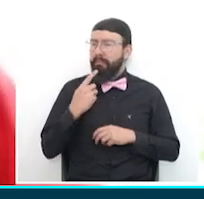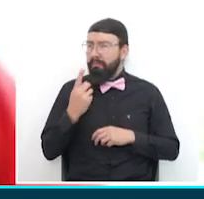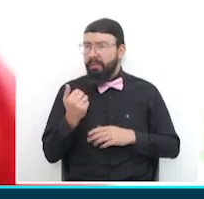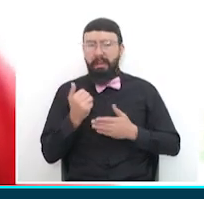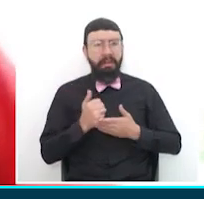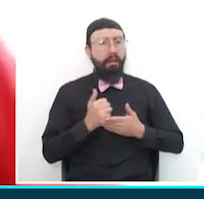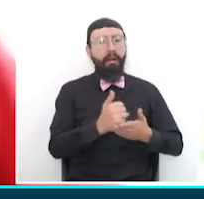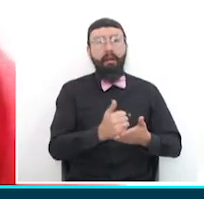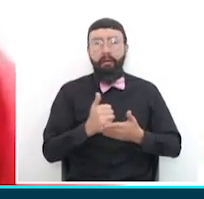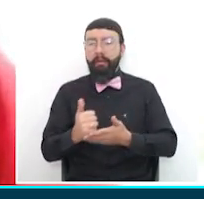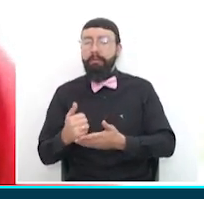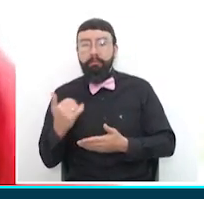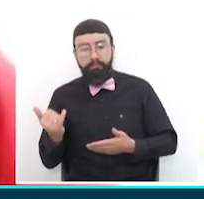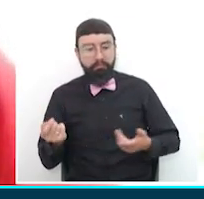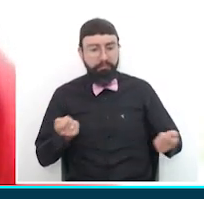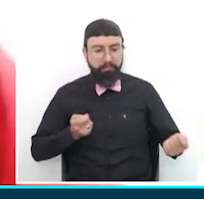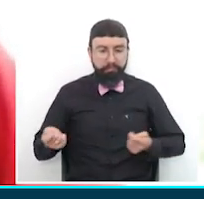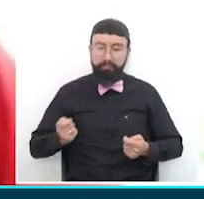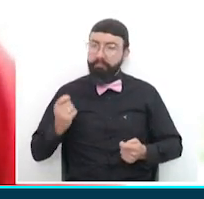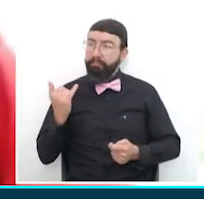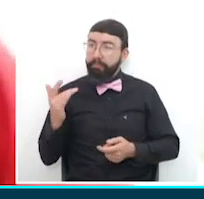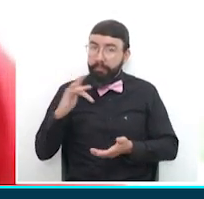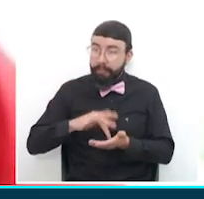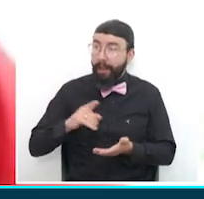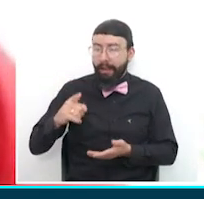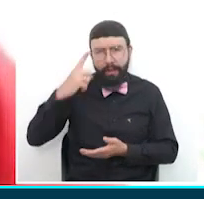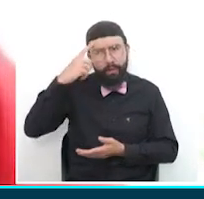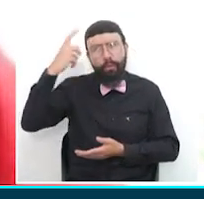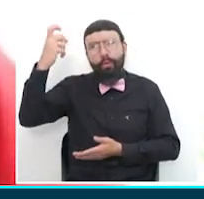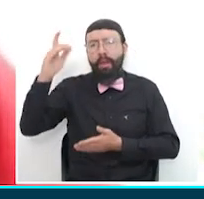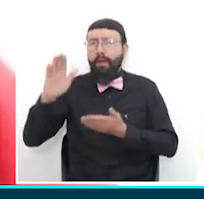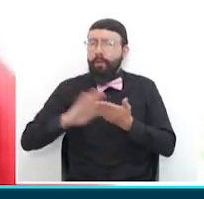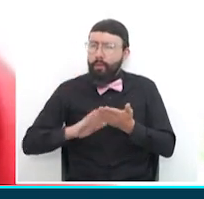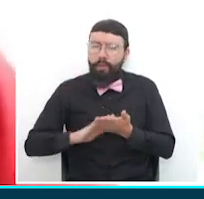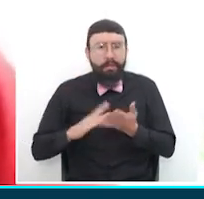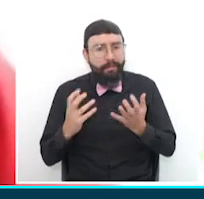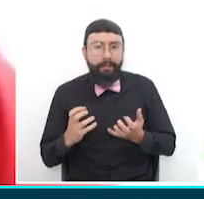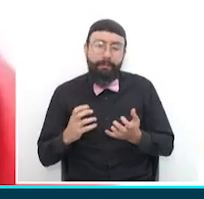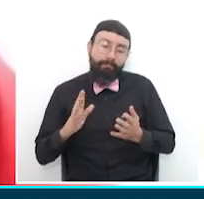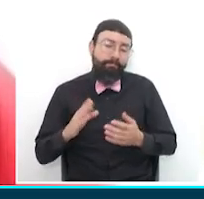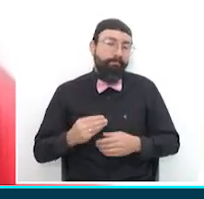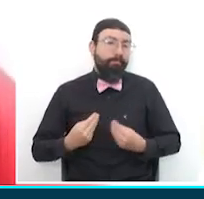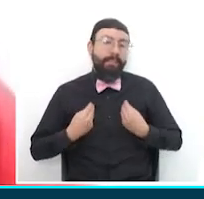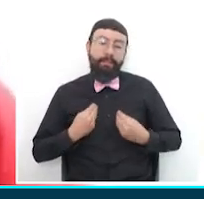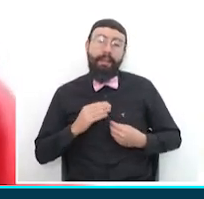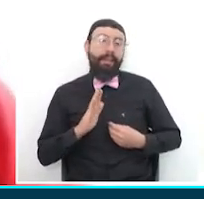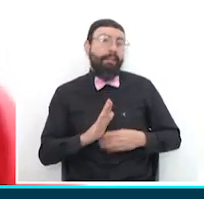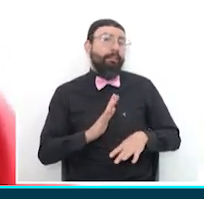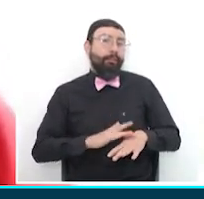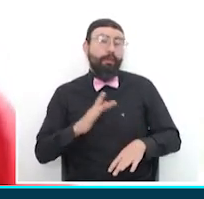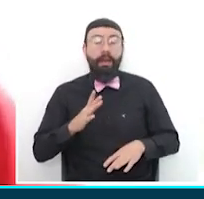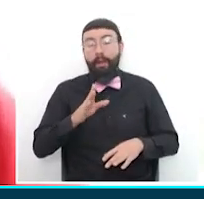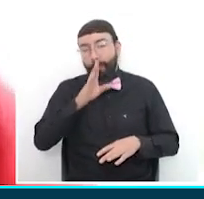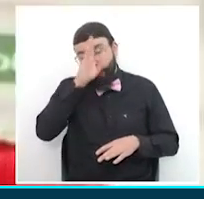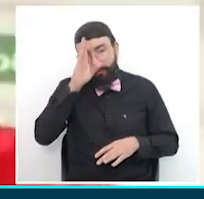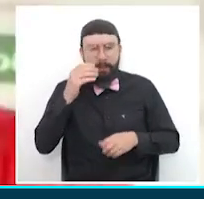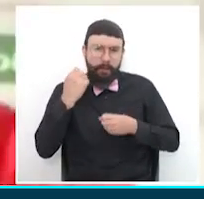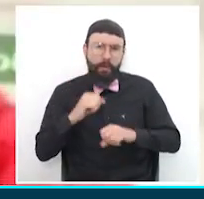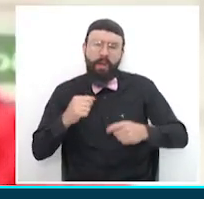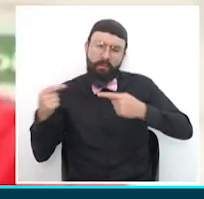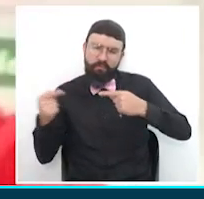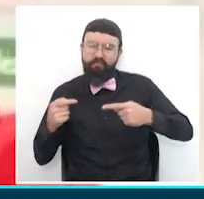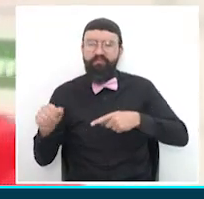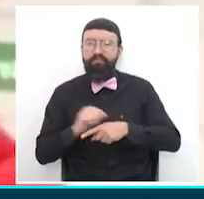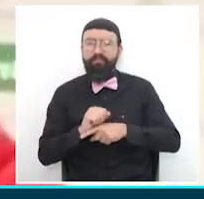a poder ganar los partidos. Así que sí, lo vamos a extrañar, pero bueno, es lo que nos toca vivir y tenemos que acostumbrarnos y tratar de sacar buenos resultados.